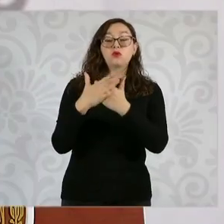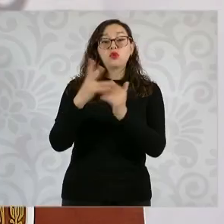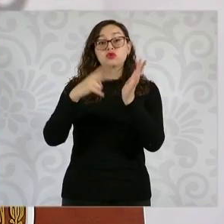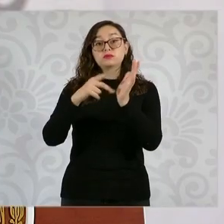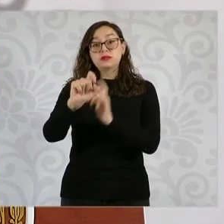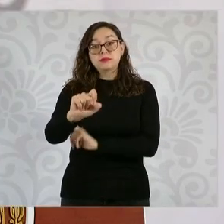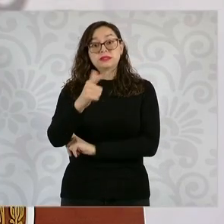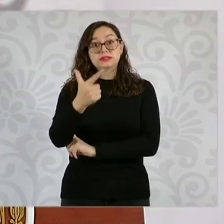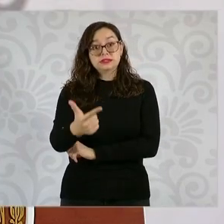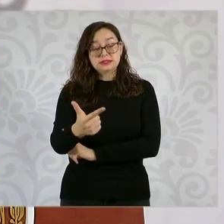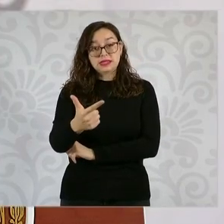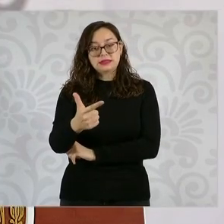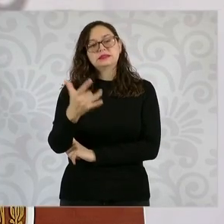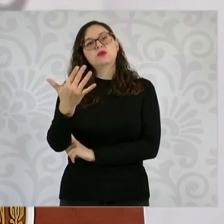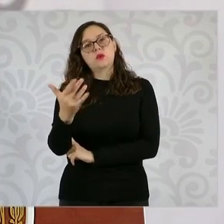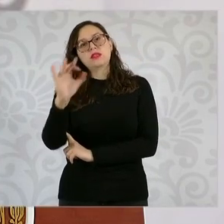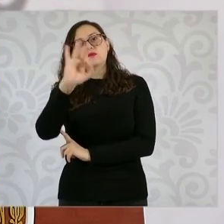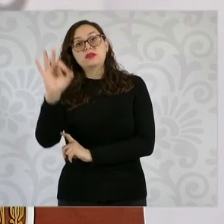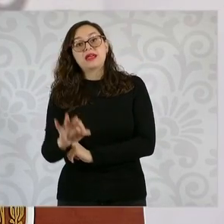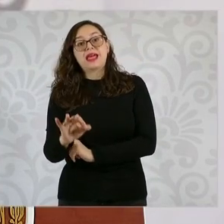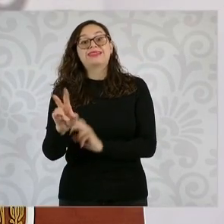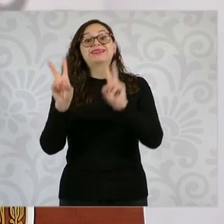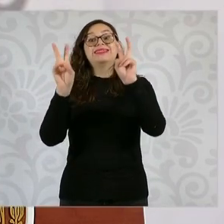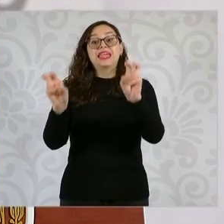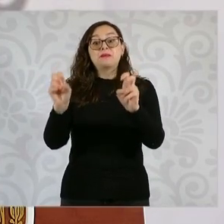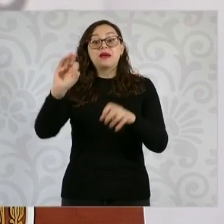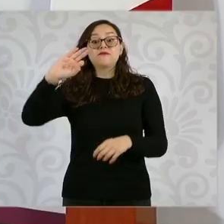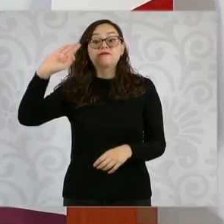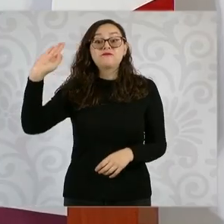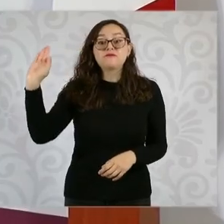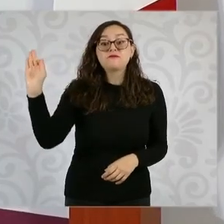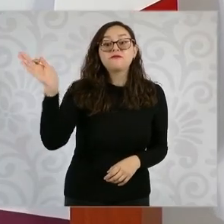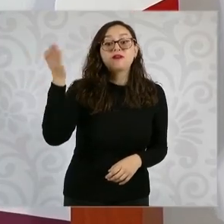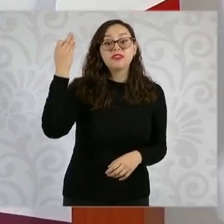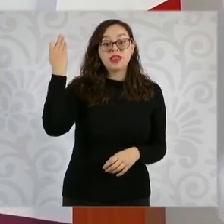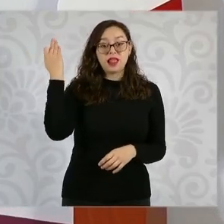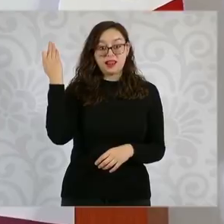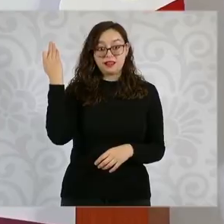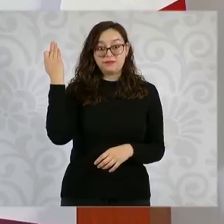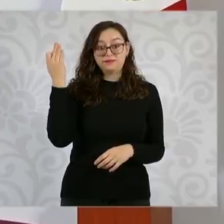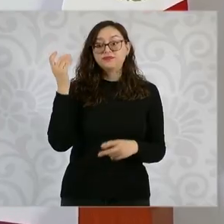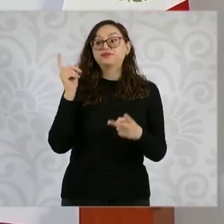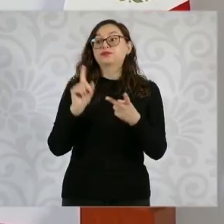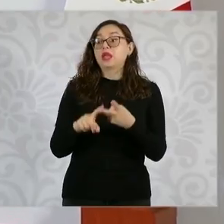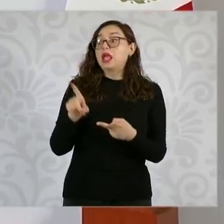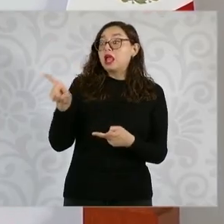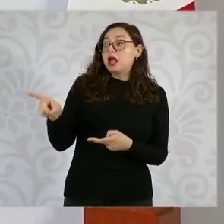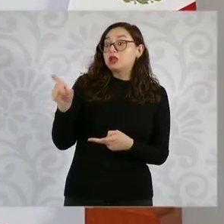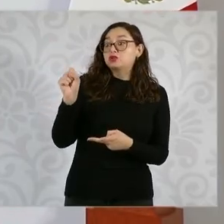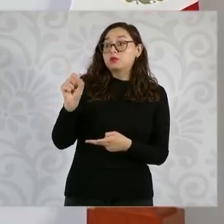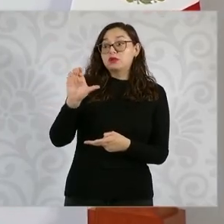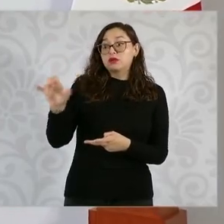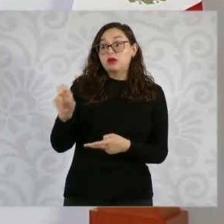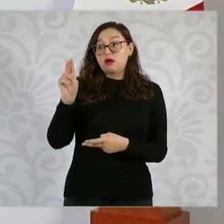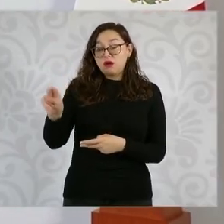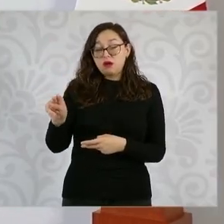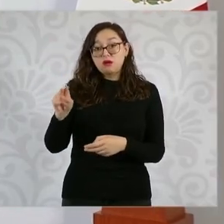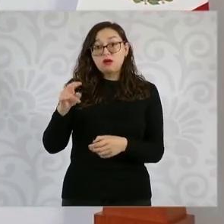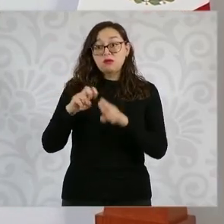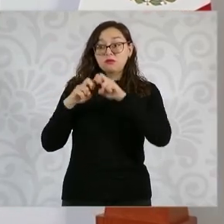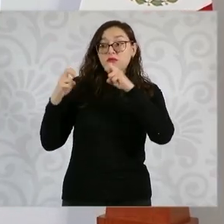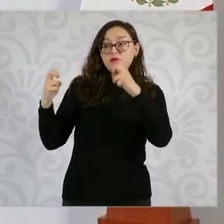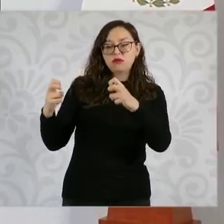Los y las ministras de la Suprema Corte de Justicia se hace en el 2025. ¿Quiénes van a ser